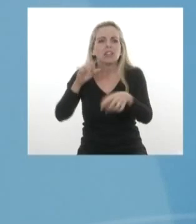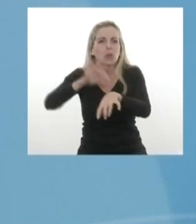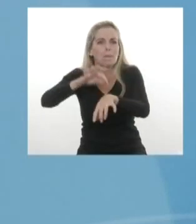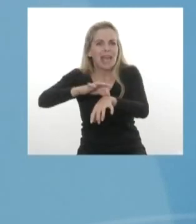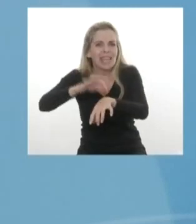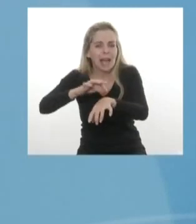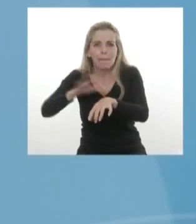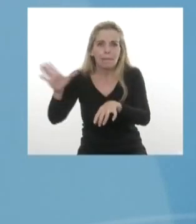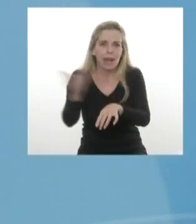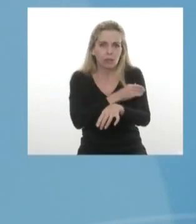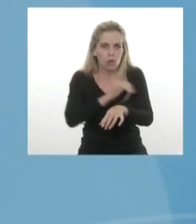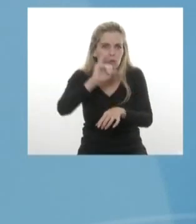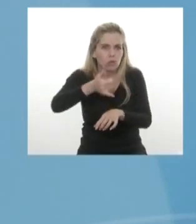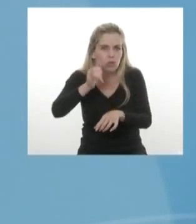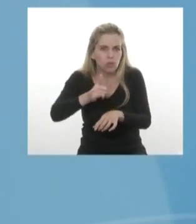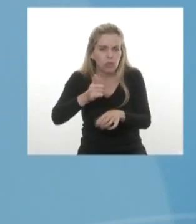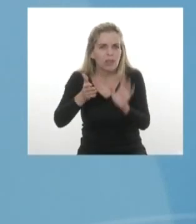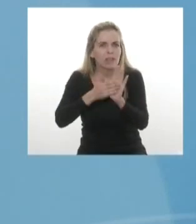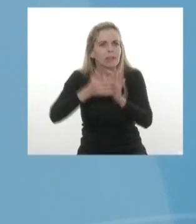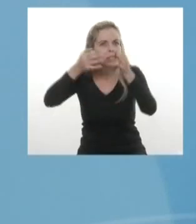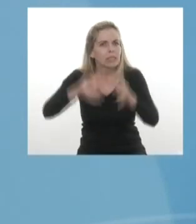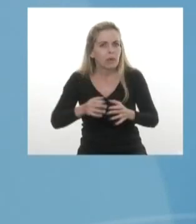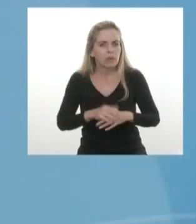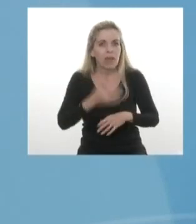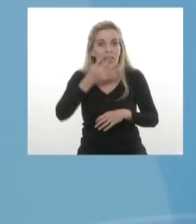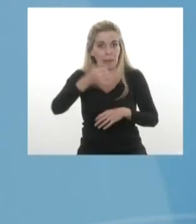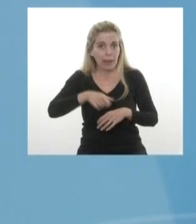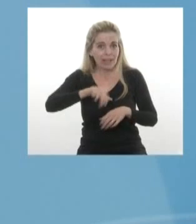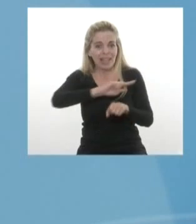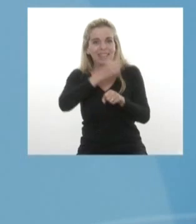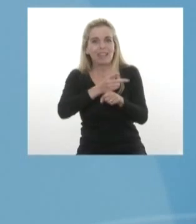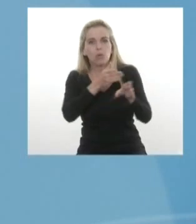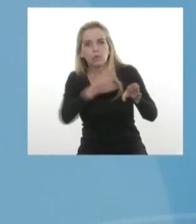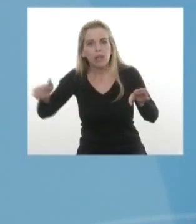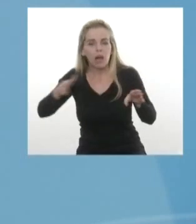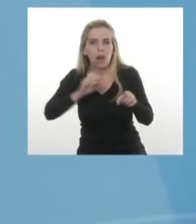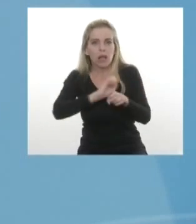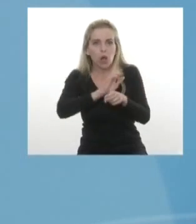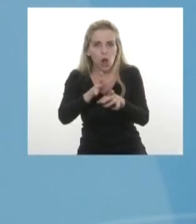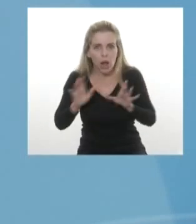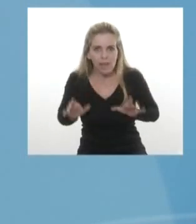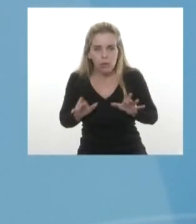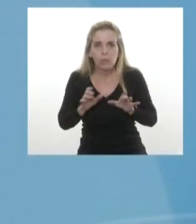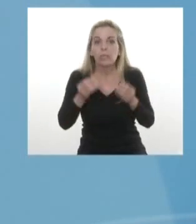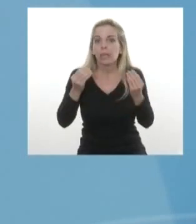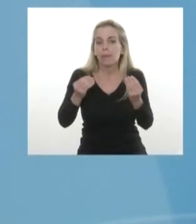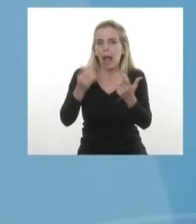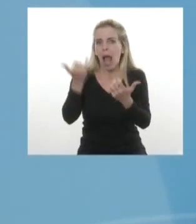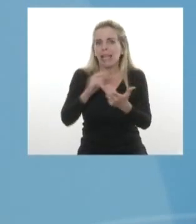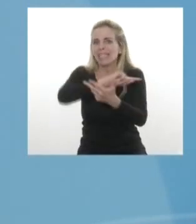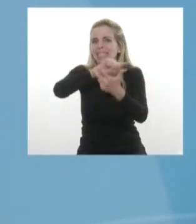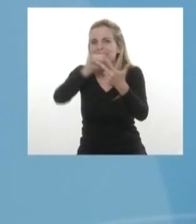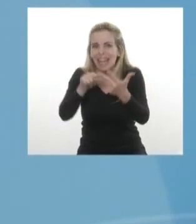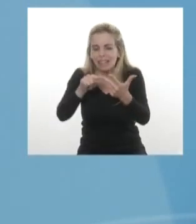para quien lo requiera. La verdad es que en esta segunda ola se evidenciaron 3 problemas que